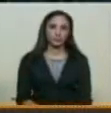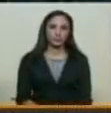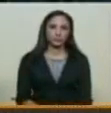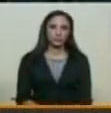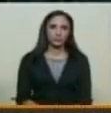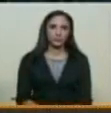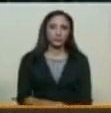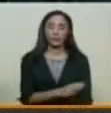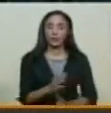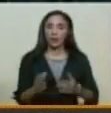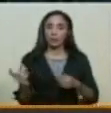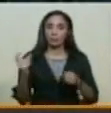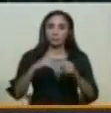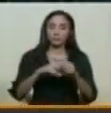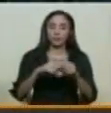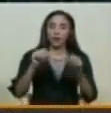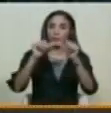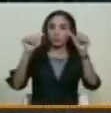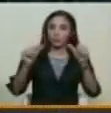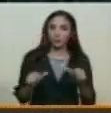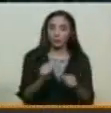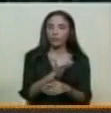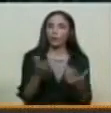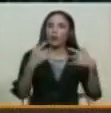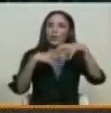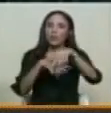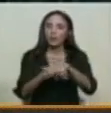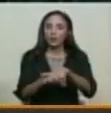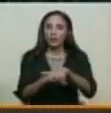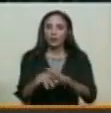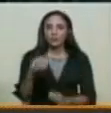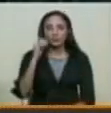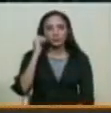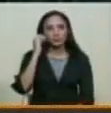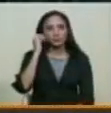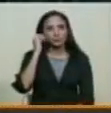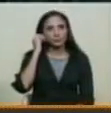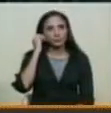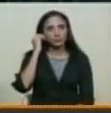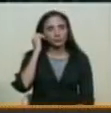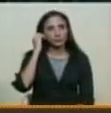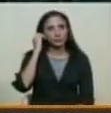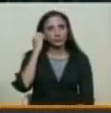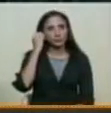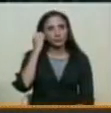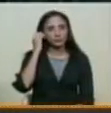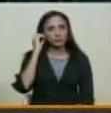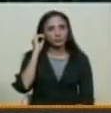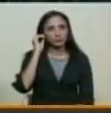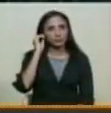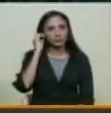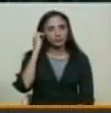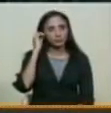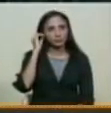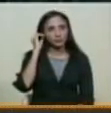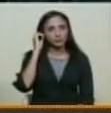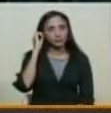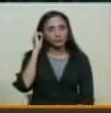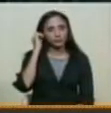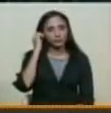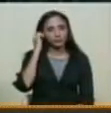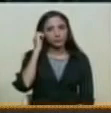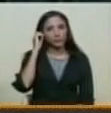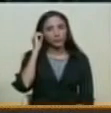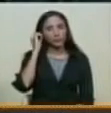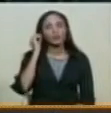reintegración de un verdadero sistema nacional integrado de salud pública, el tema del transporte público, todo lo que tiene que ver